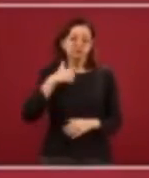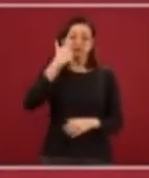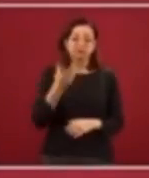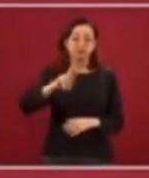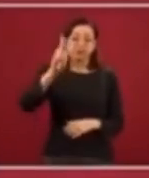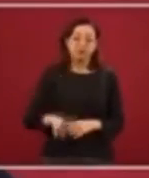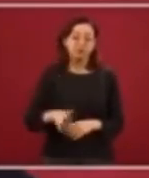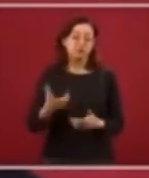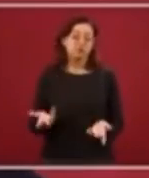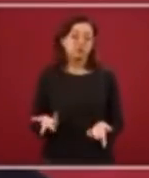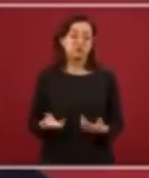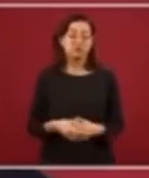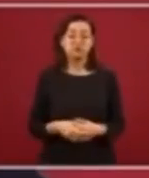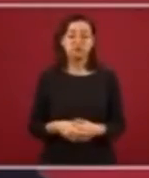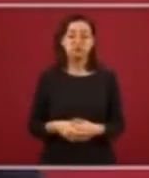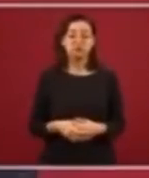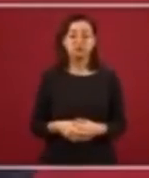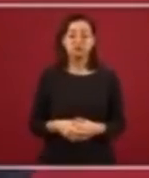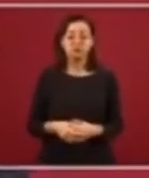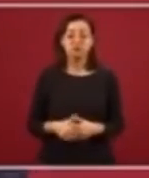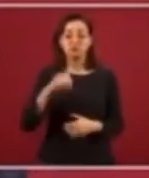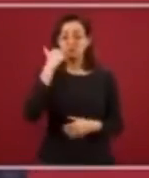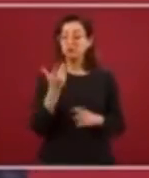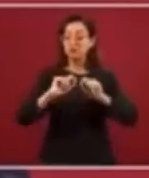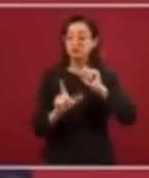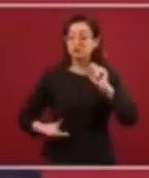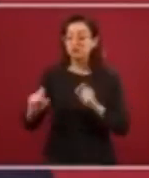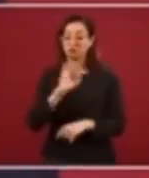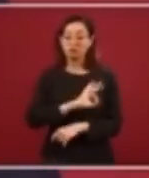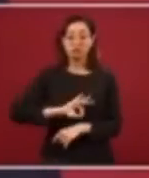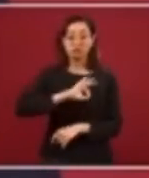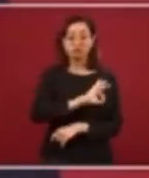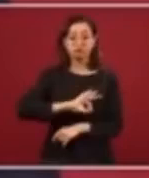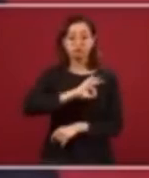que se convierta en realidad. Quiero que nuestro pueblo sea